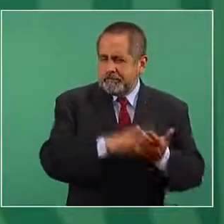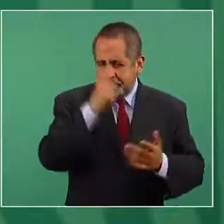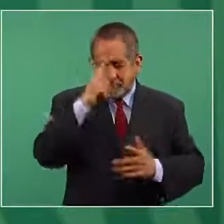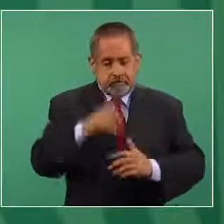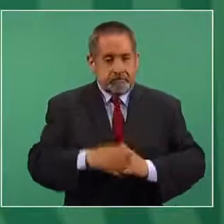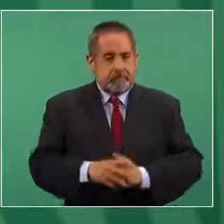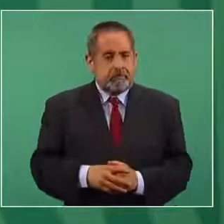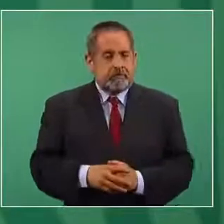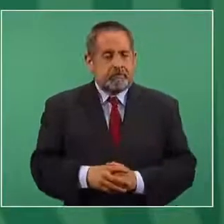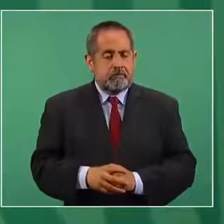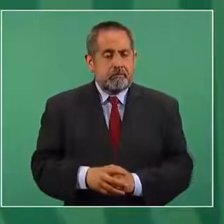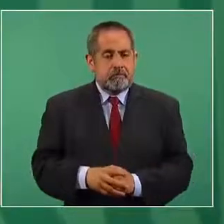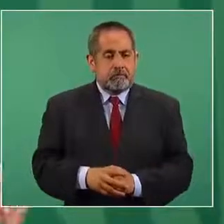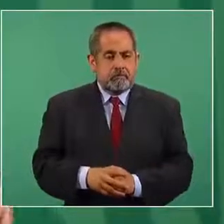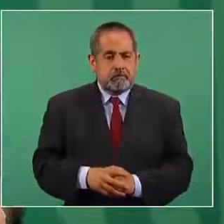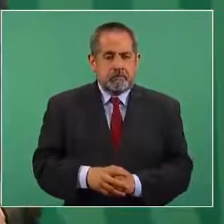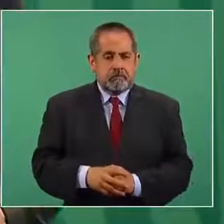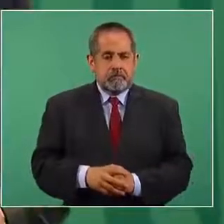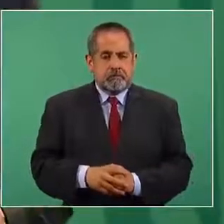pues